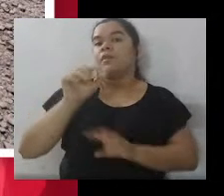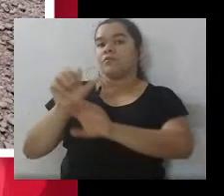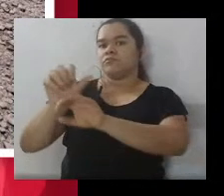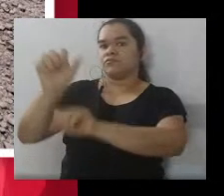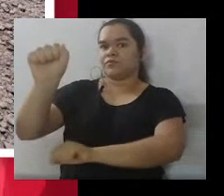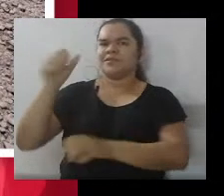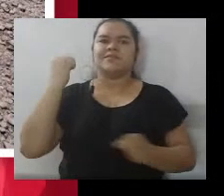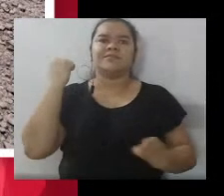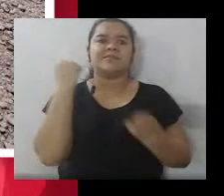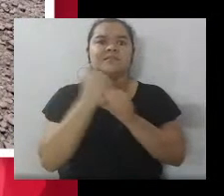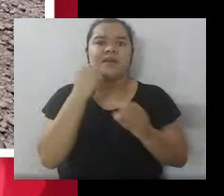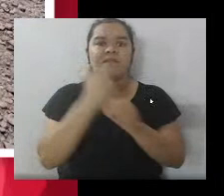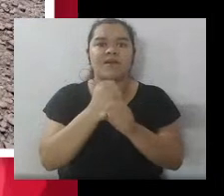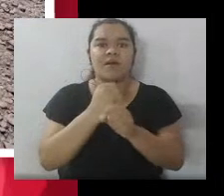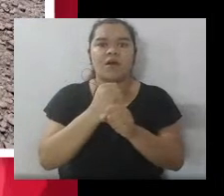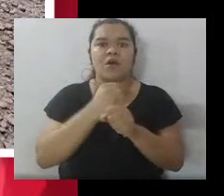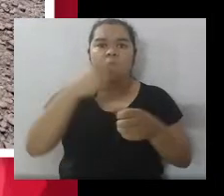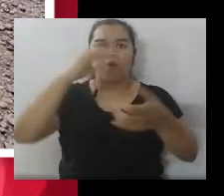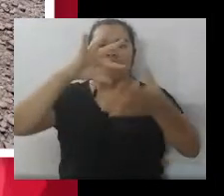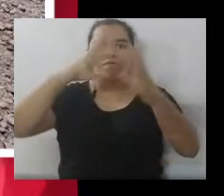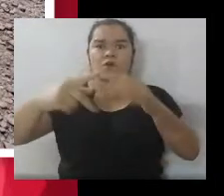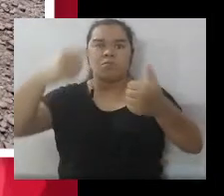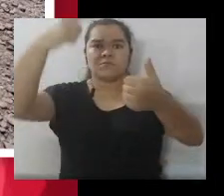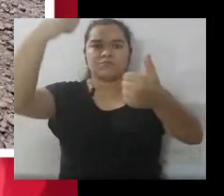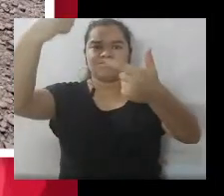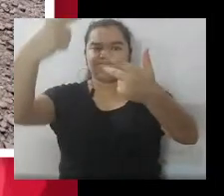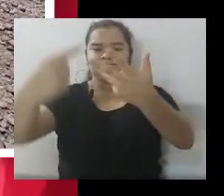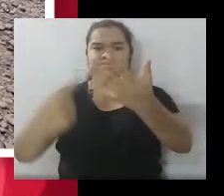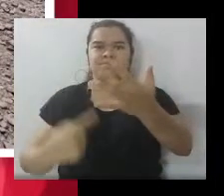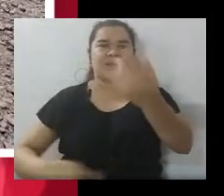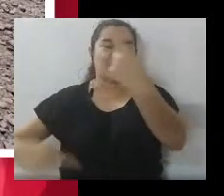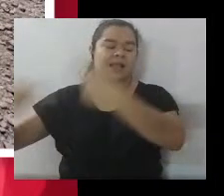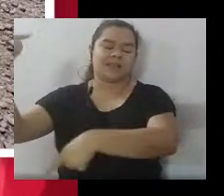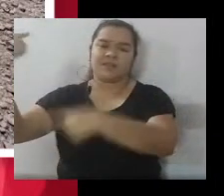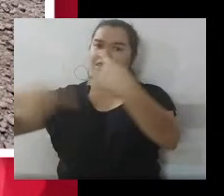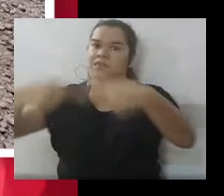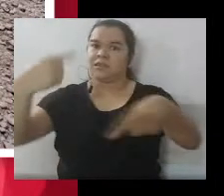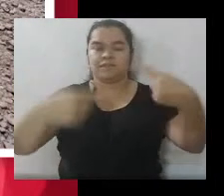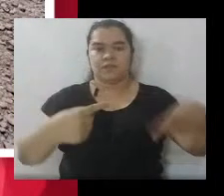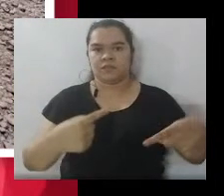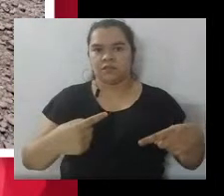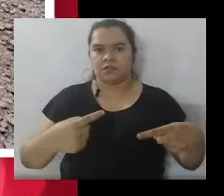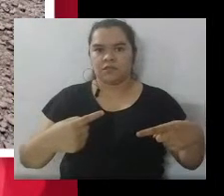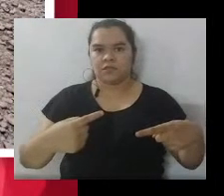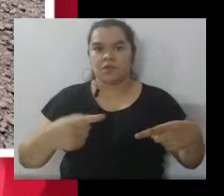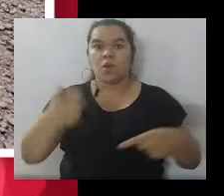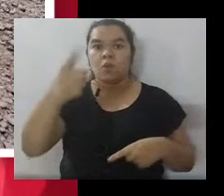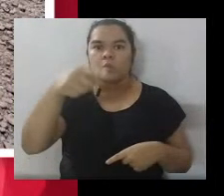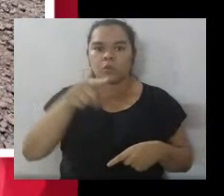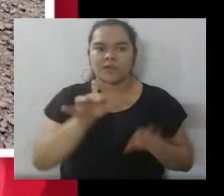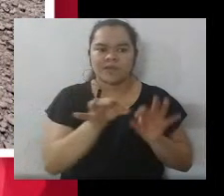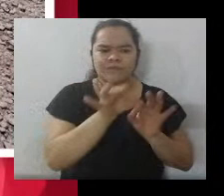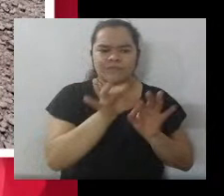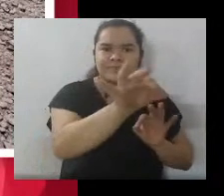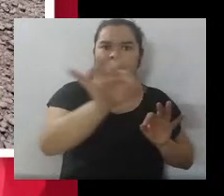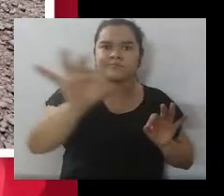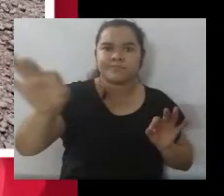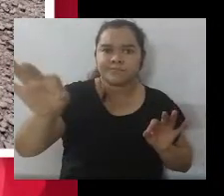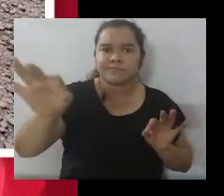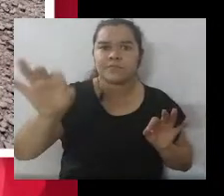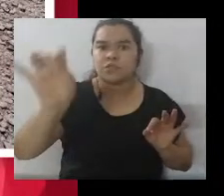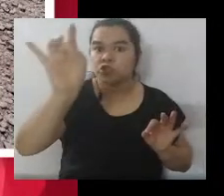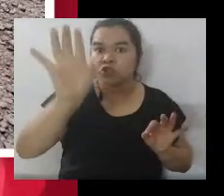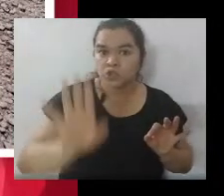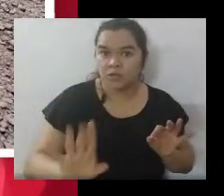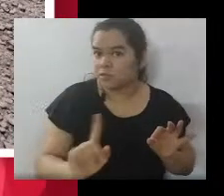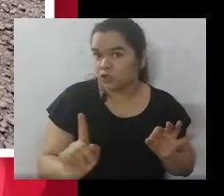gran abanico que tiene de campo de acción. No solamente van a poder hacer mensuras, sino también, como ya